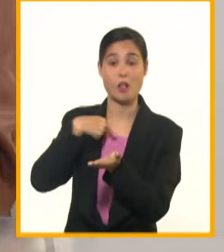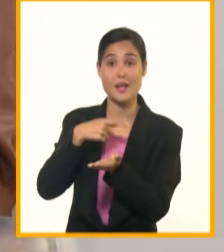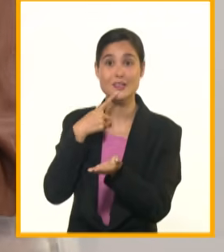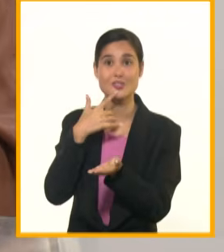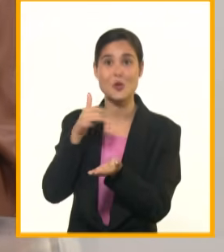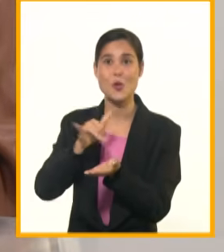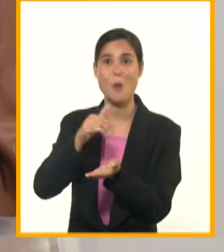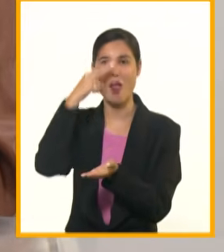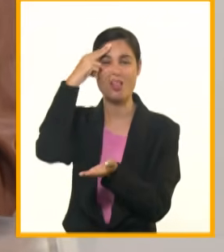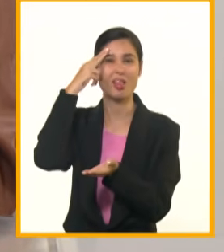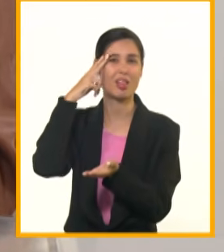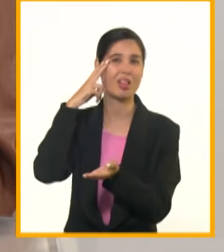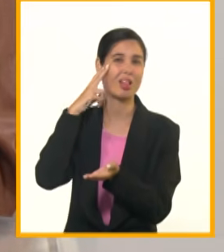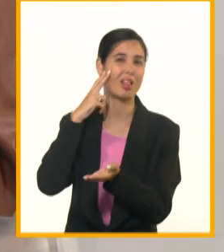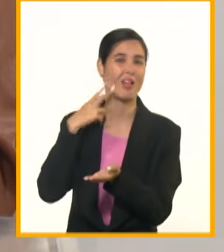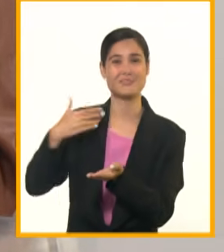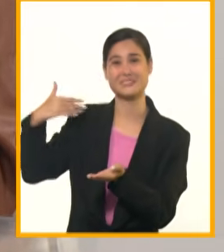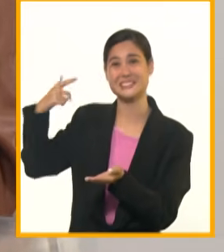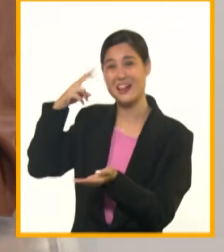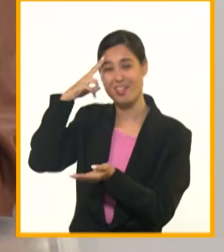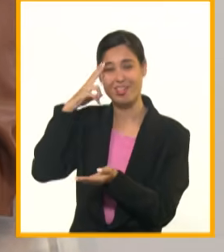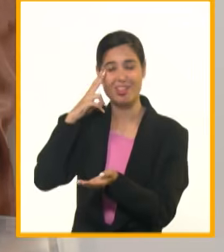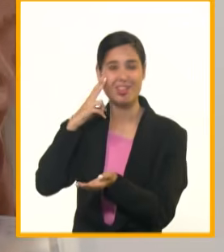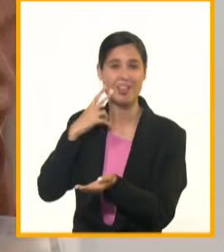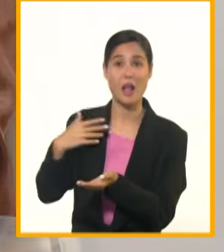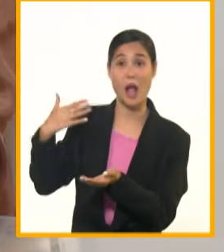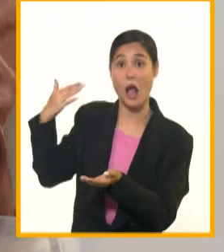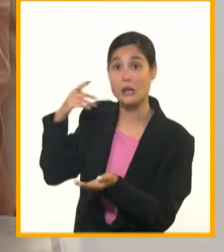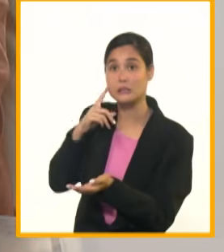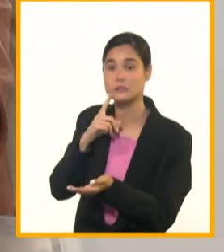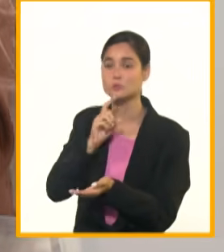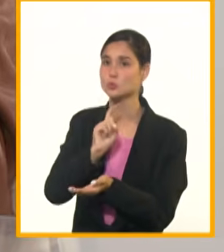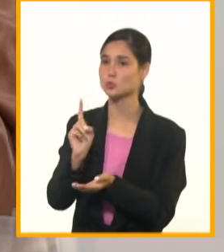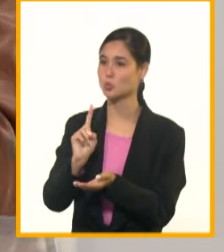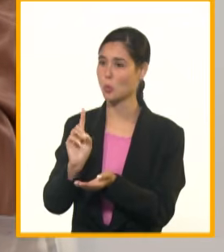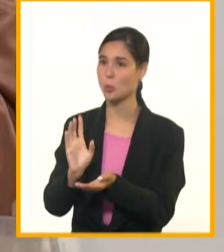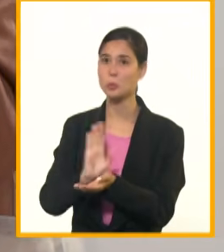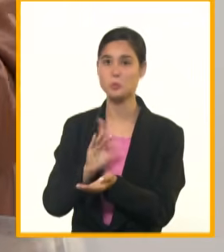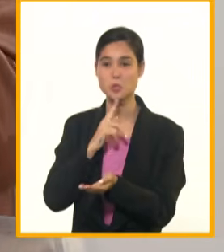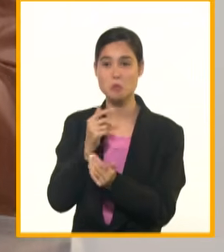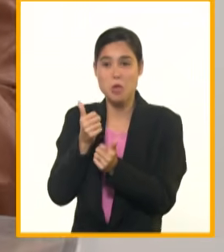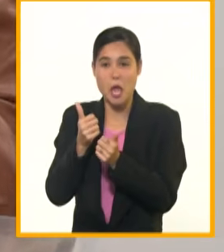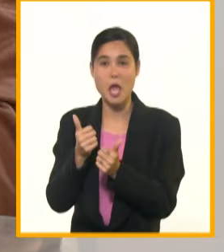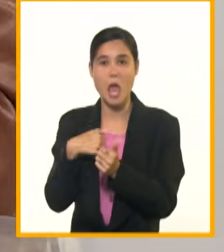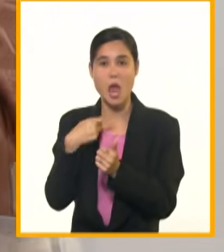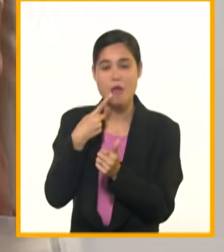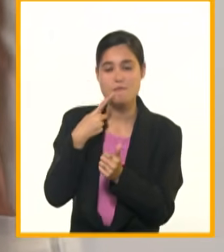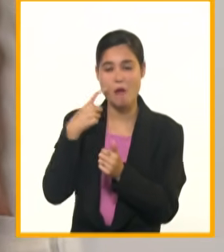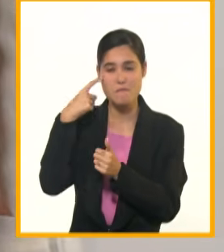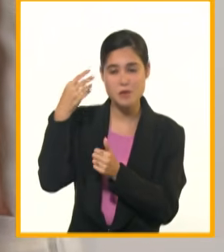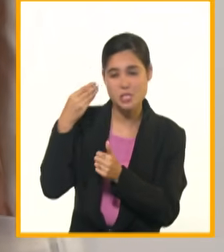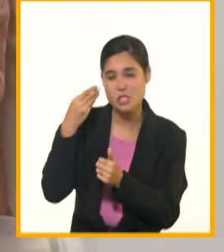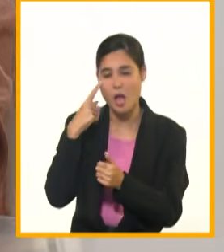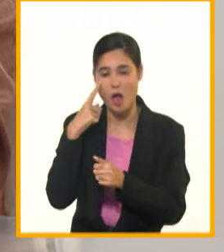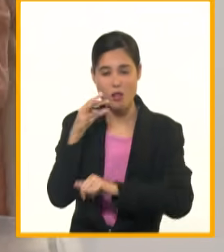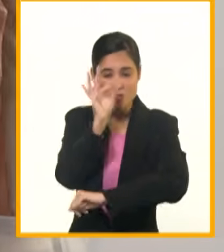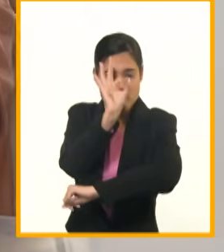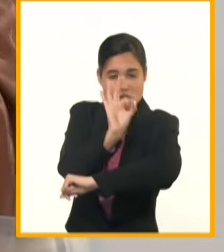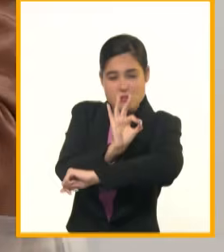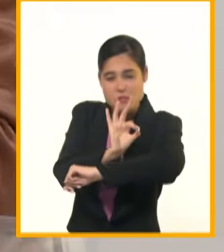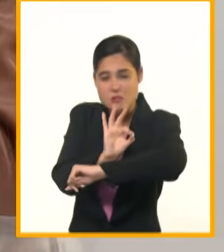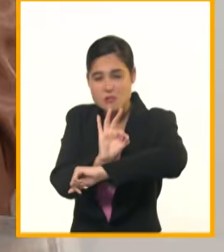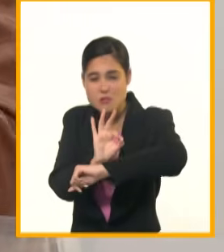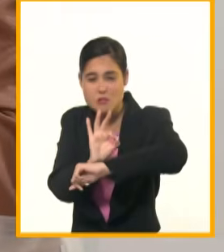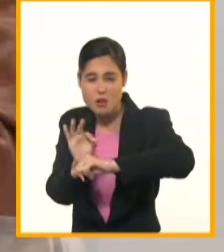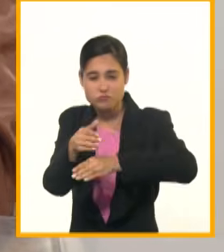había construido el capitalismo. Es un central bien construido, que además hoy está bien y que